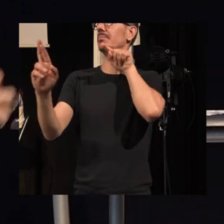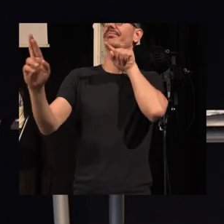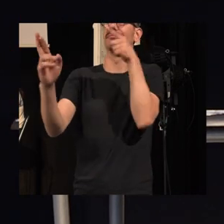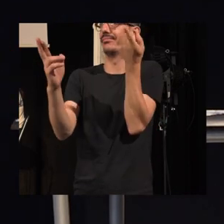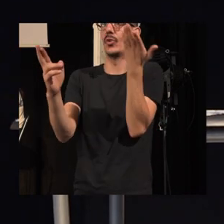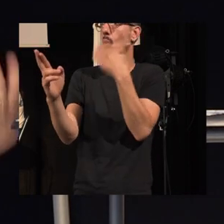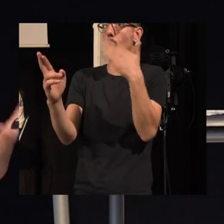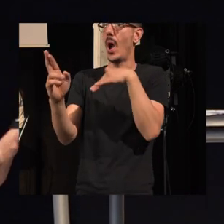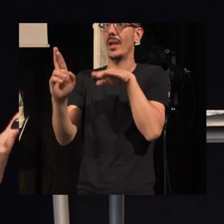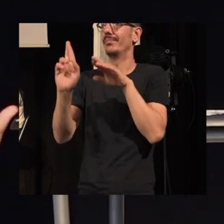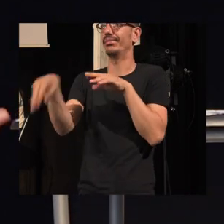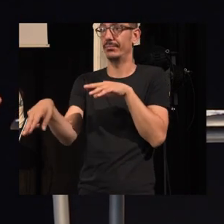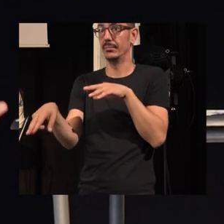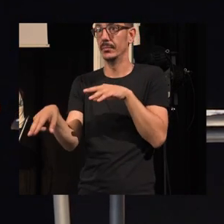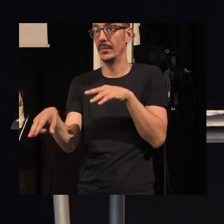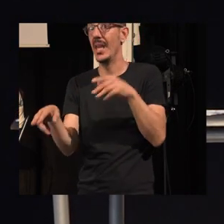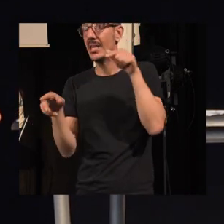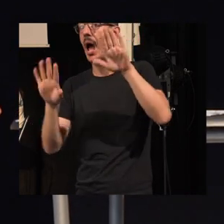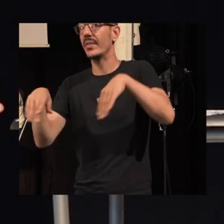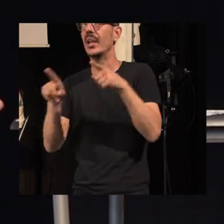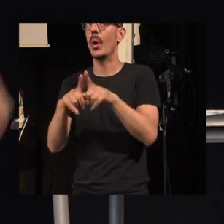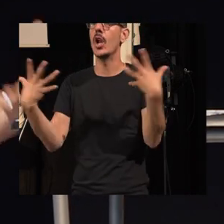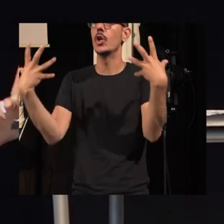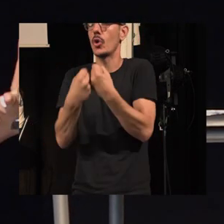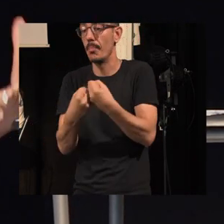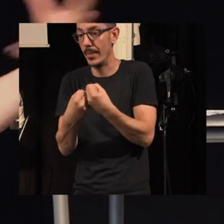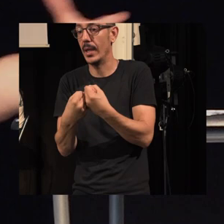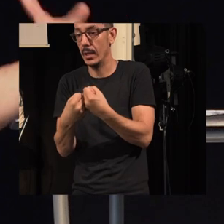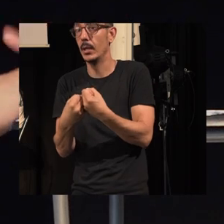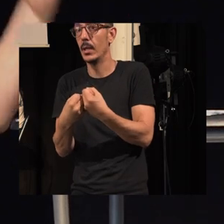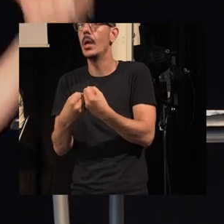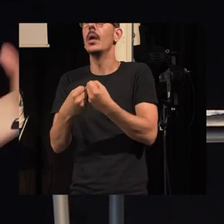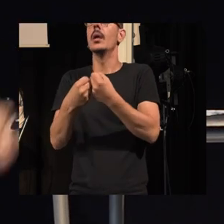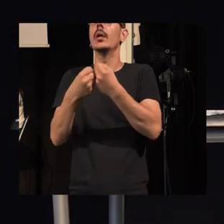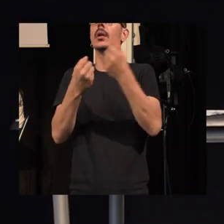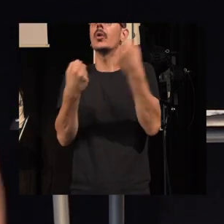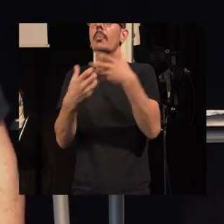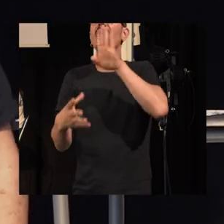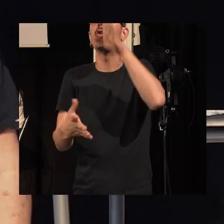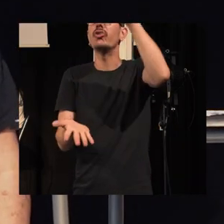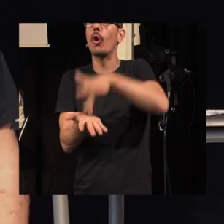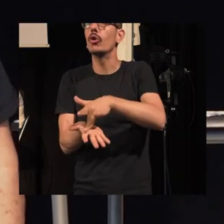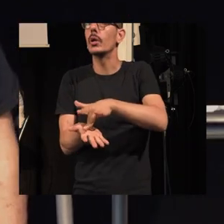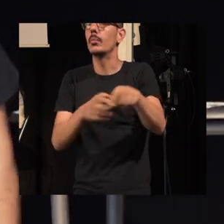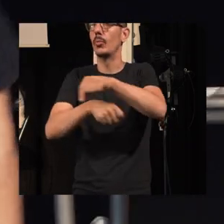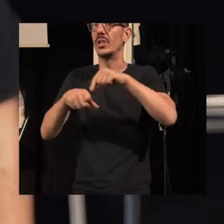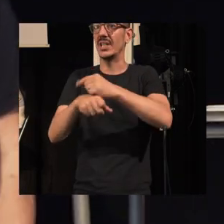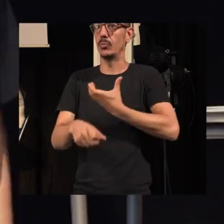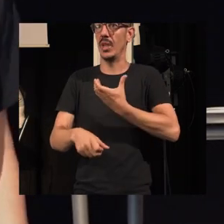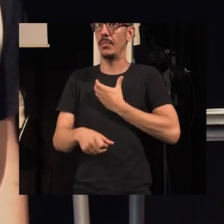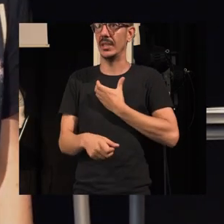colisiona cuando aterrizamos en las políticas municipalistas. Es decir, queer